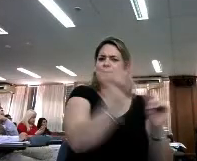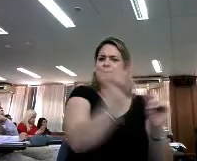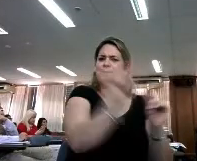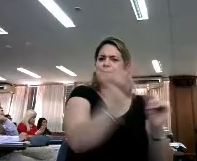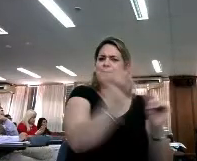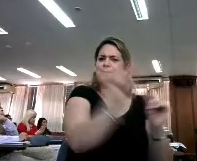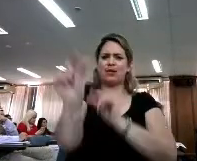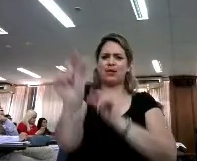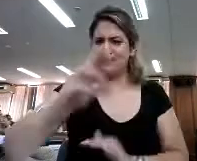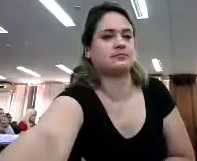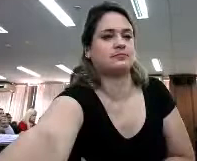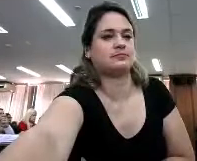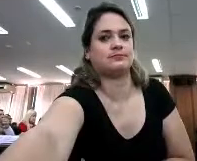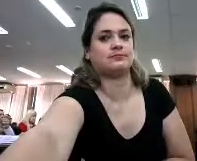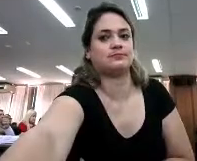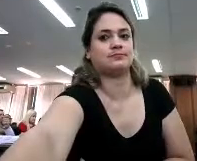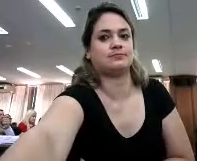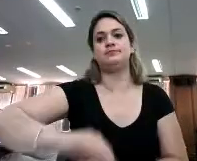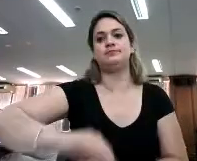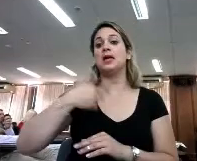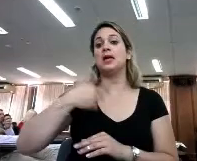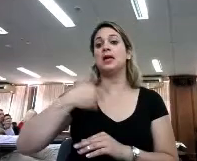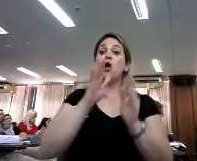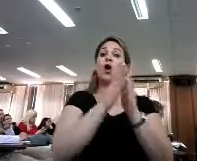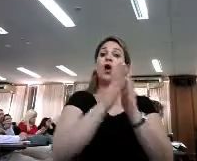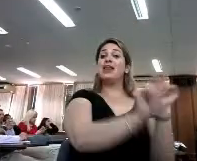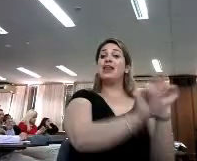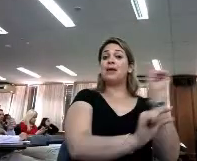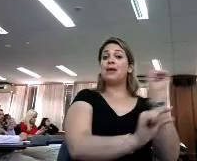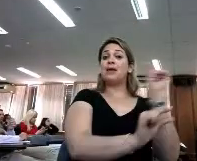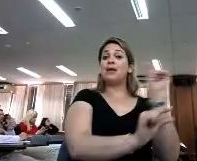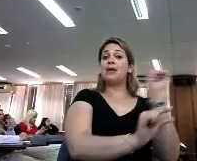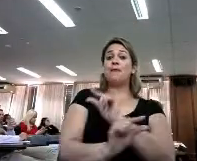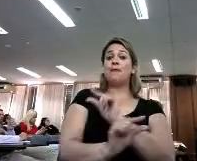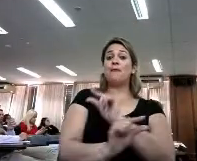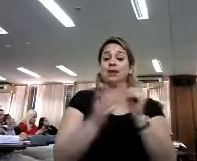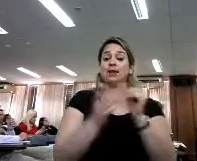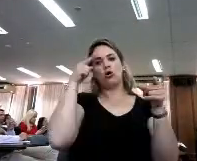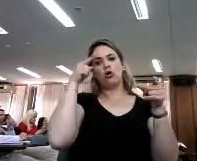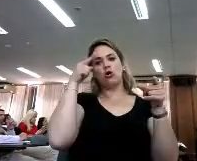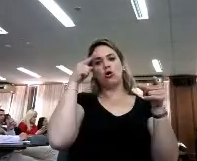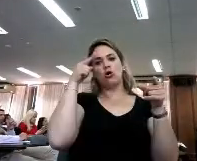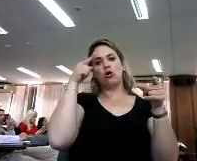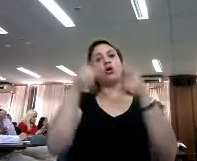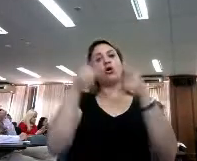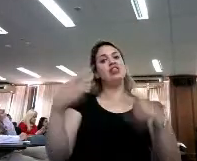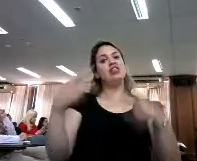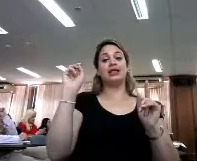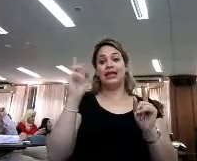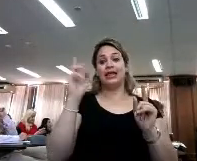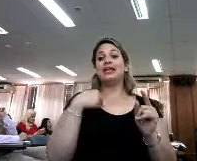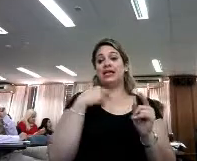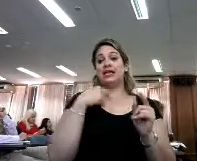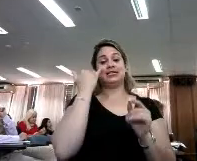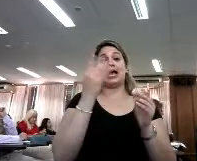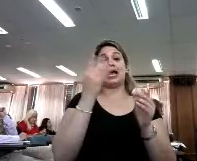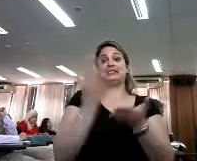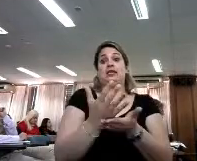que el préstamo es disponer de la obra para un fin diferente al que normalmente se